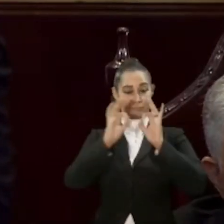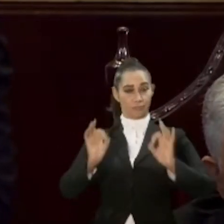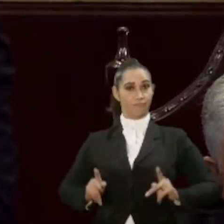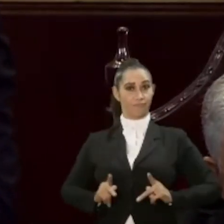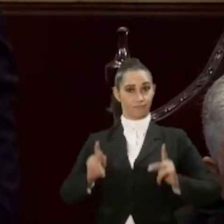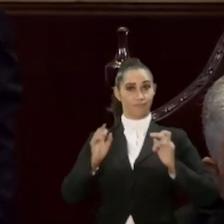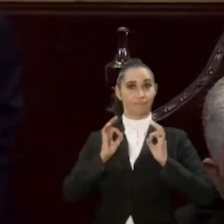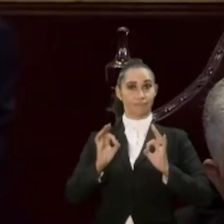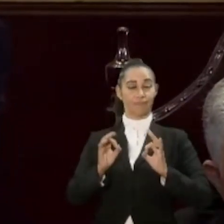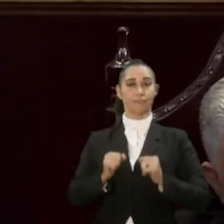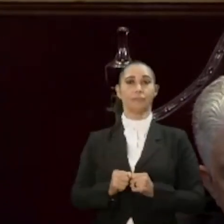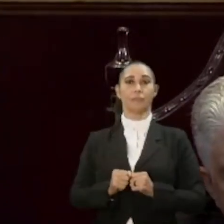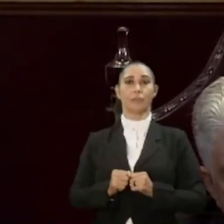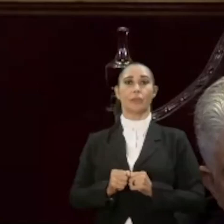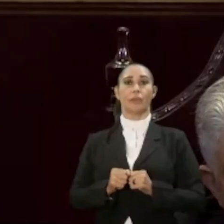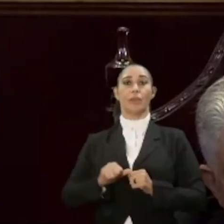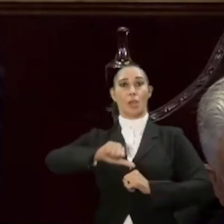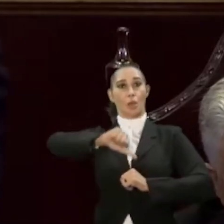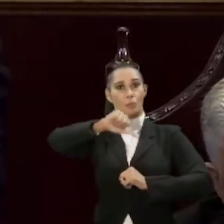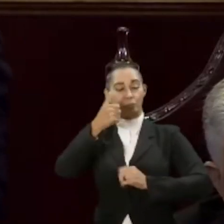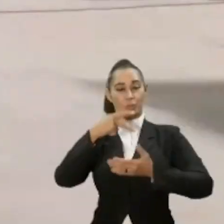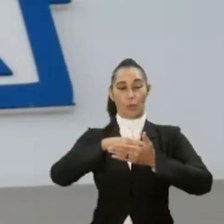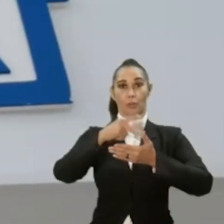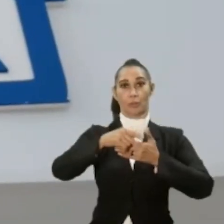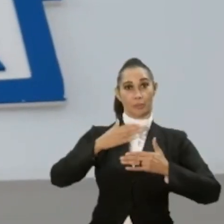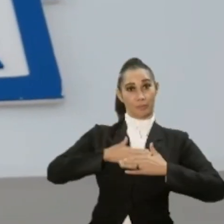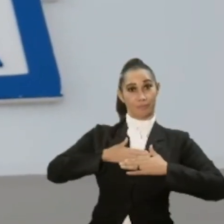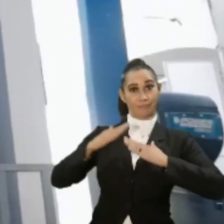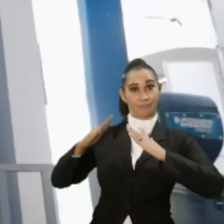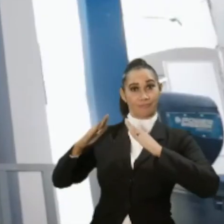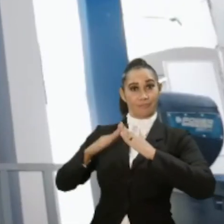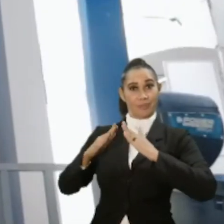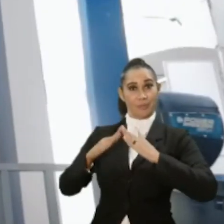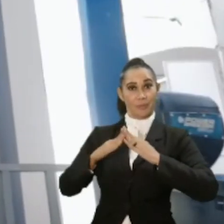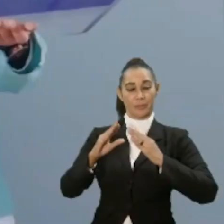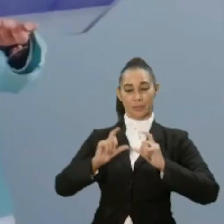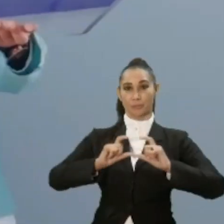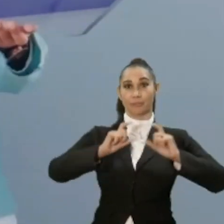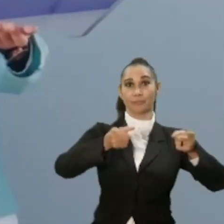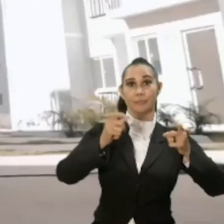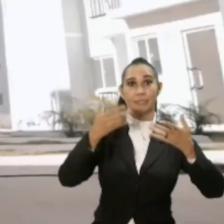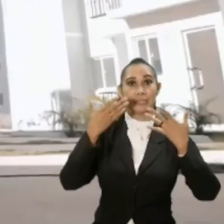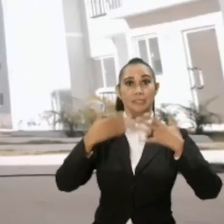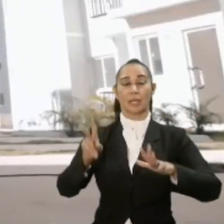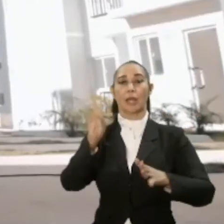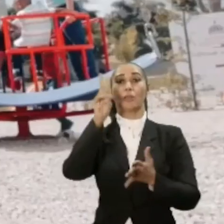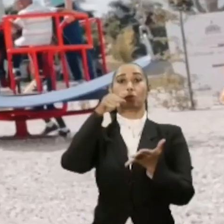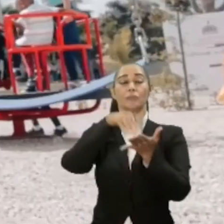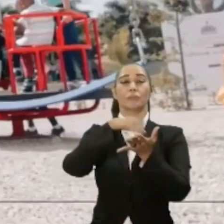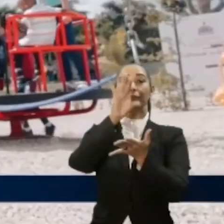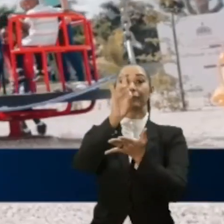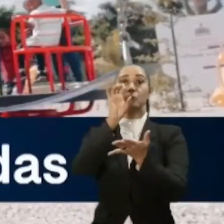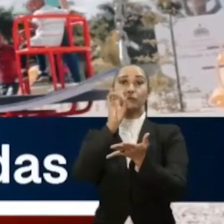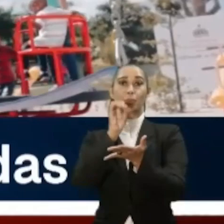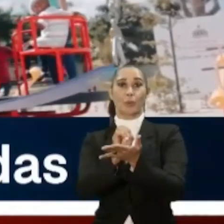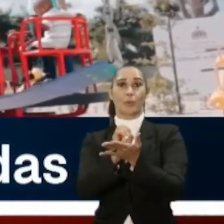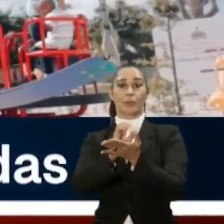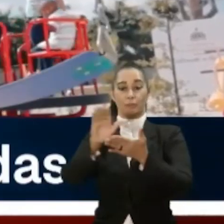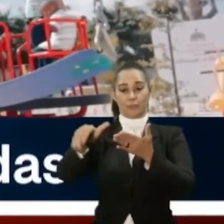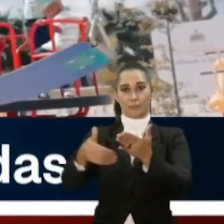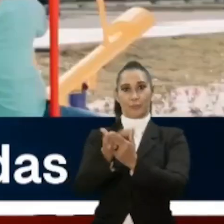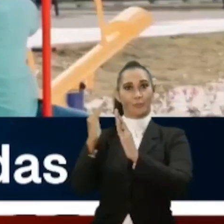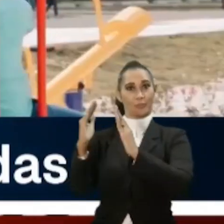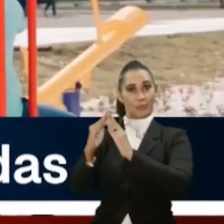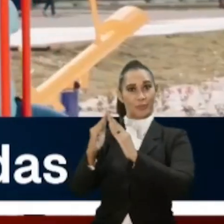vida. A través del otro programa, Mi Vivienda, hemos entregado ya 2.800